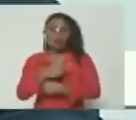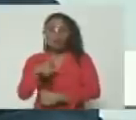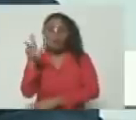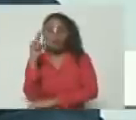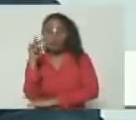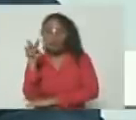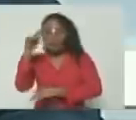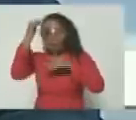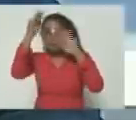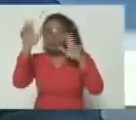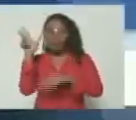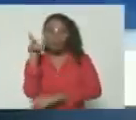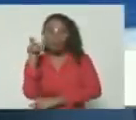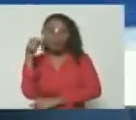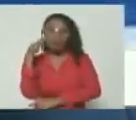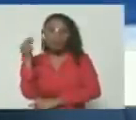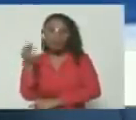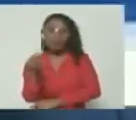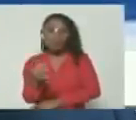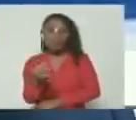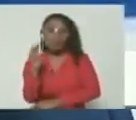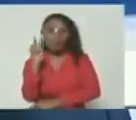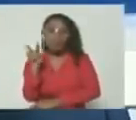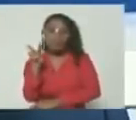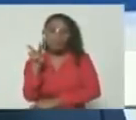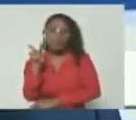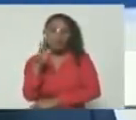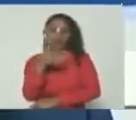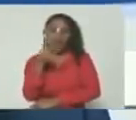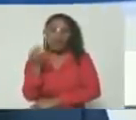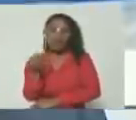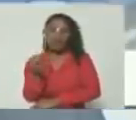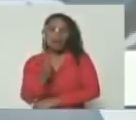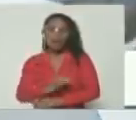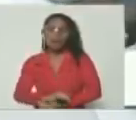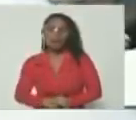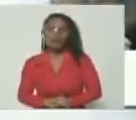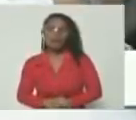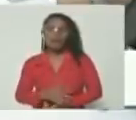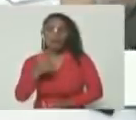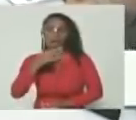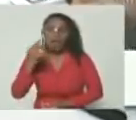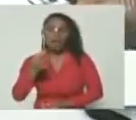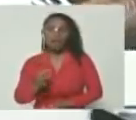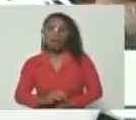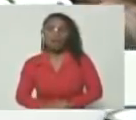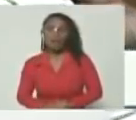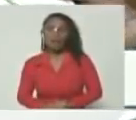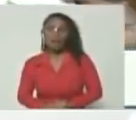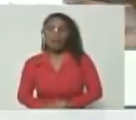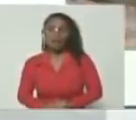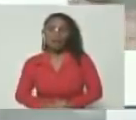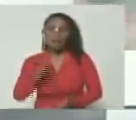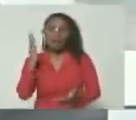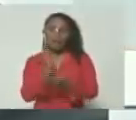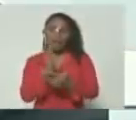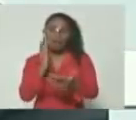crítica, de la autocrítica, de la verdad, la verdad, la verdad. Siempre la